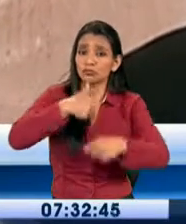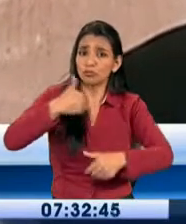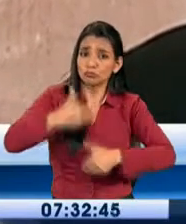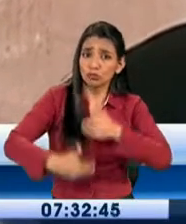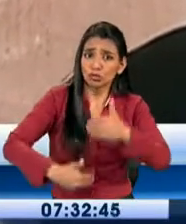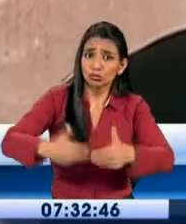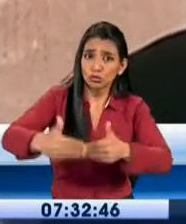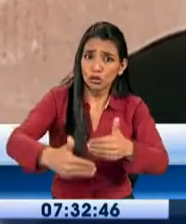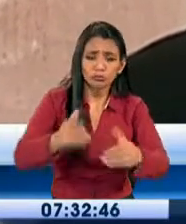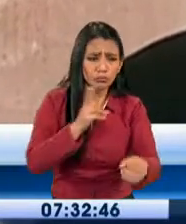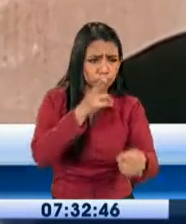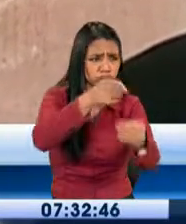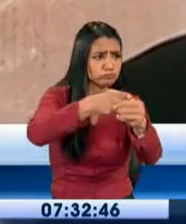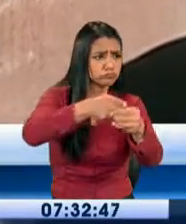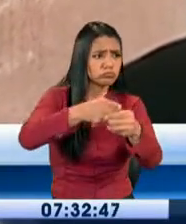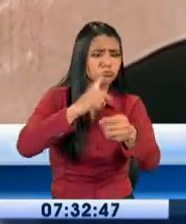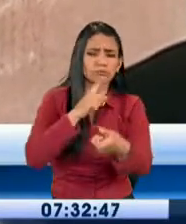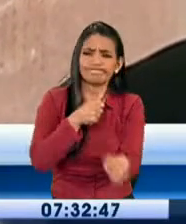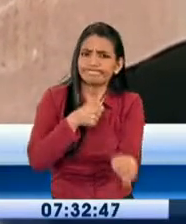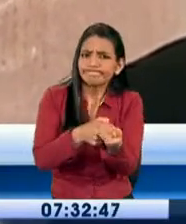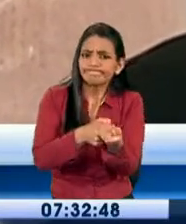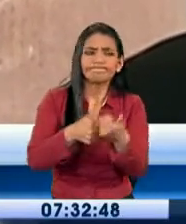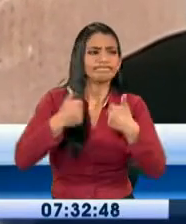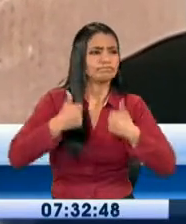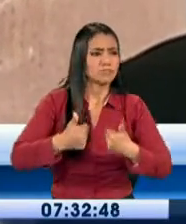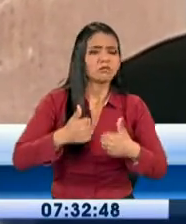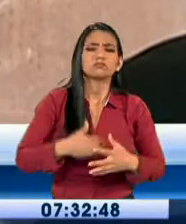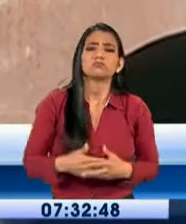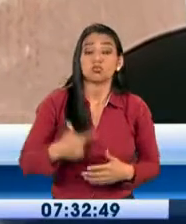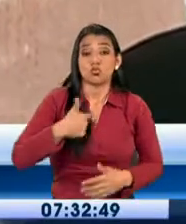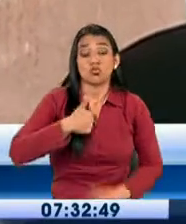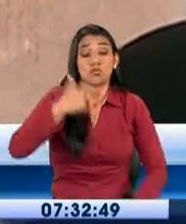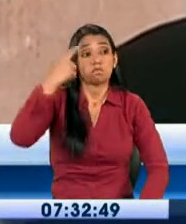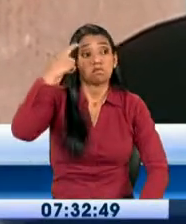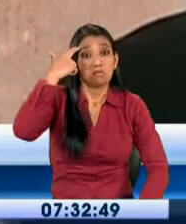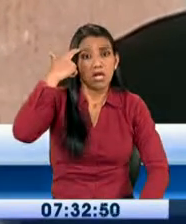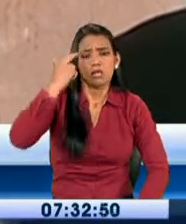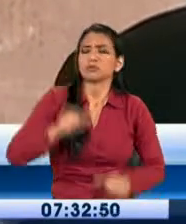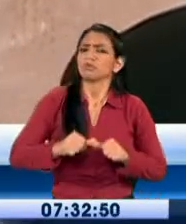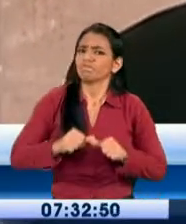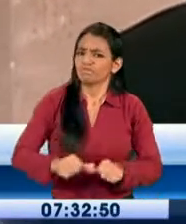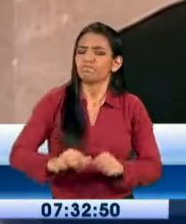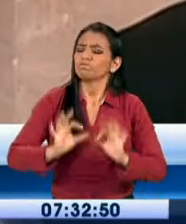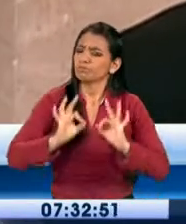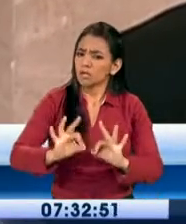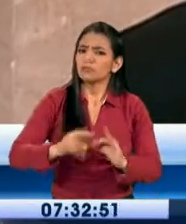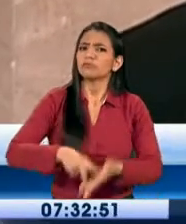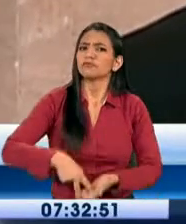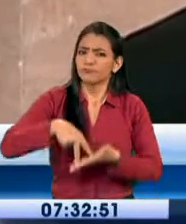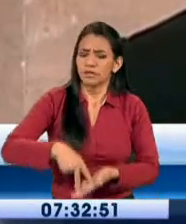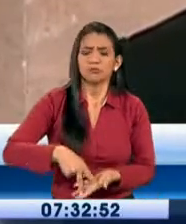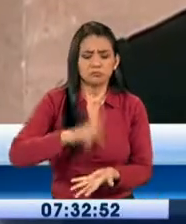que le he entregado lo mejor de mí, creo que he sido consistente en él, ¿no?